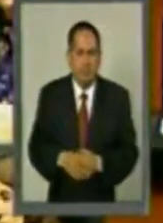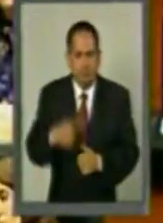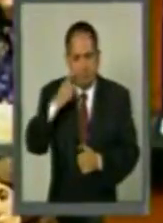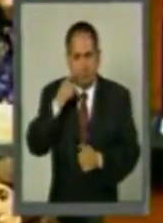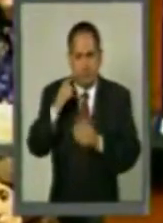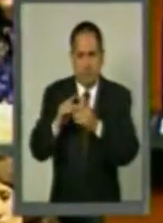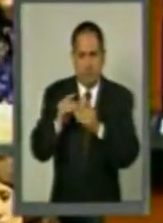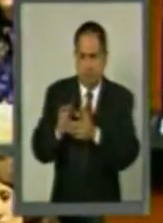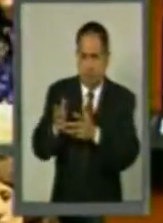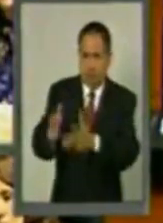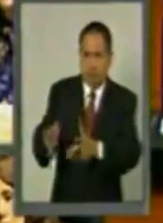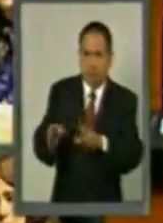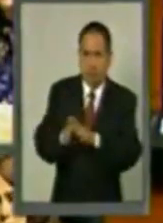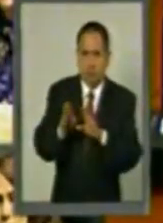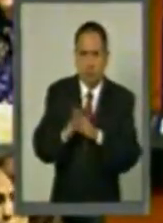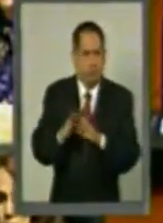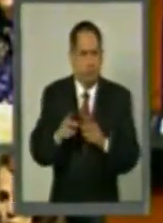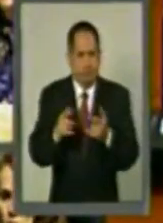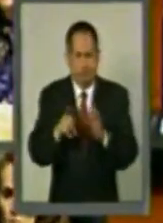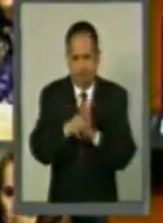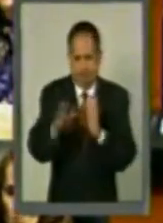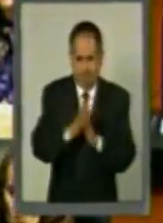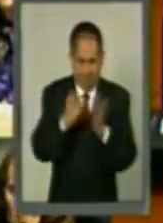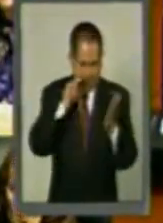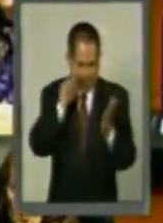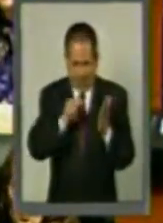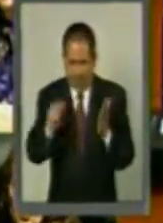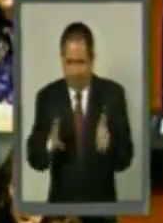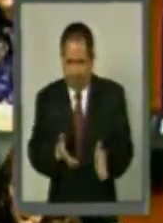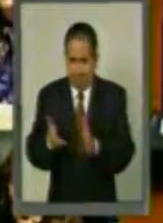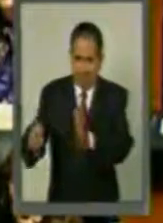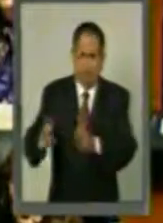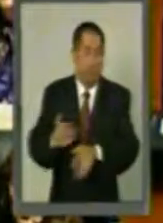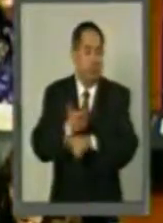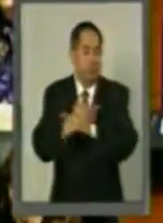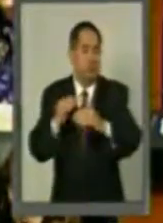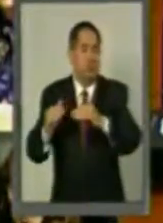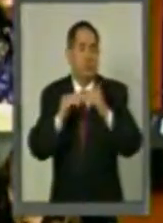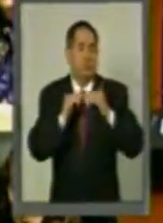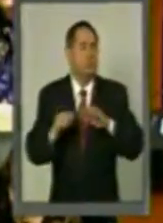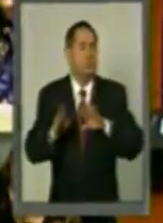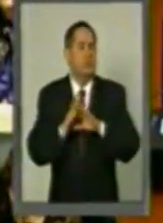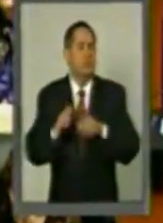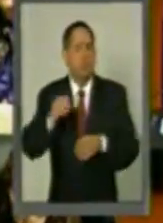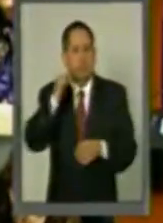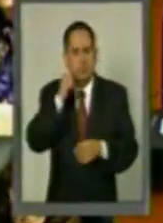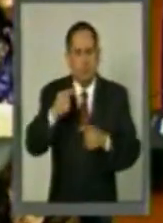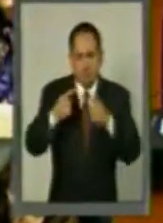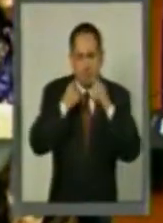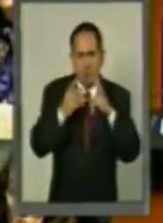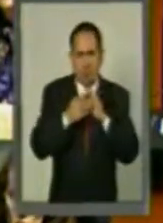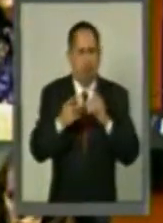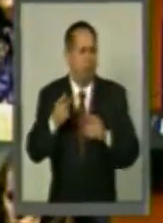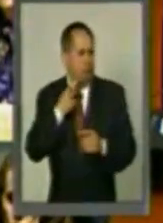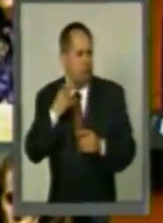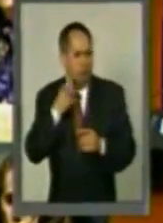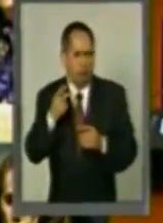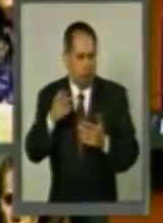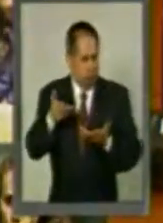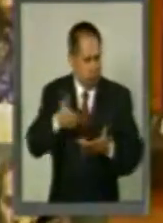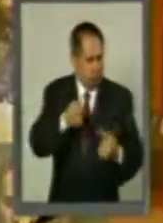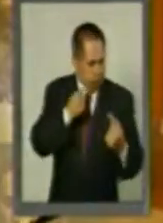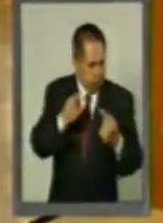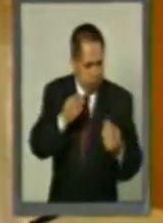ahí está la hemeroteca. En la democracia se debaten las políticas